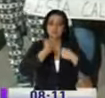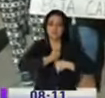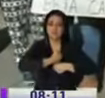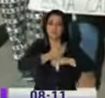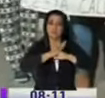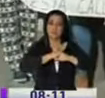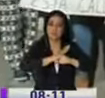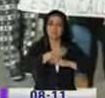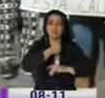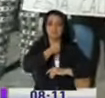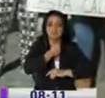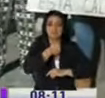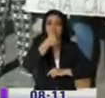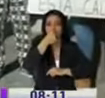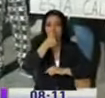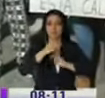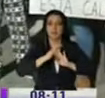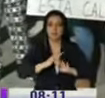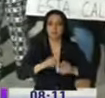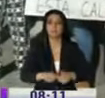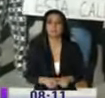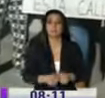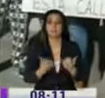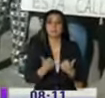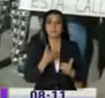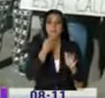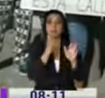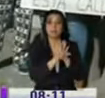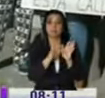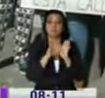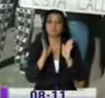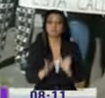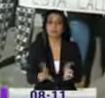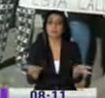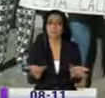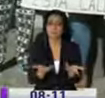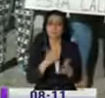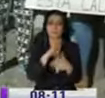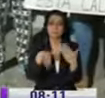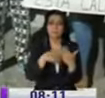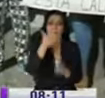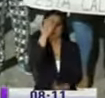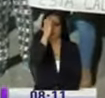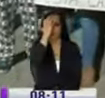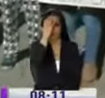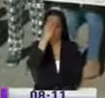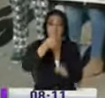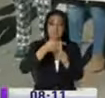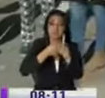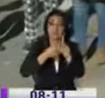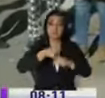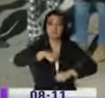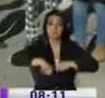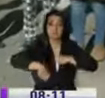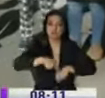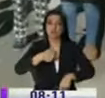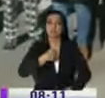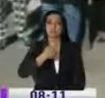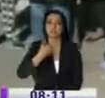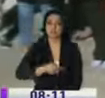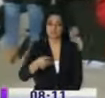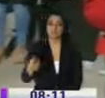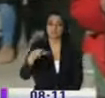que se enferme. Esta denuncia ciudadana que vamos a presentar el día de hoy realmente es preocupante. En el mes de mayo yo estuve en este mismo